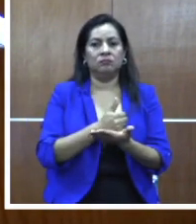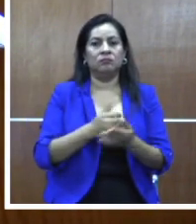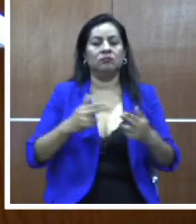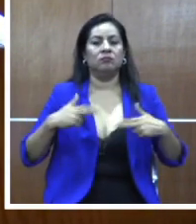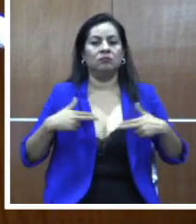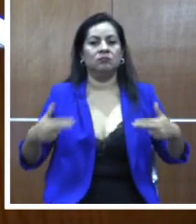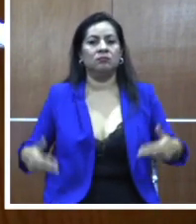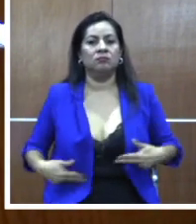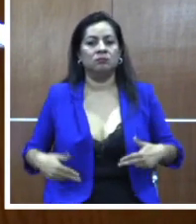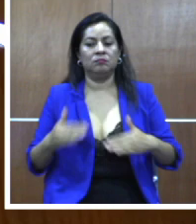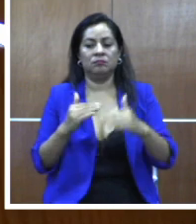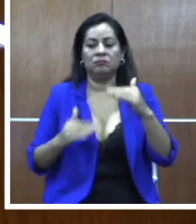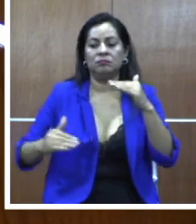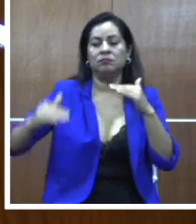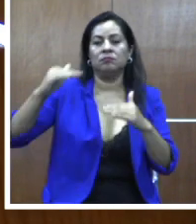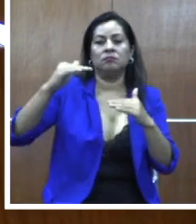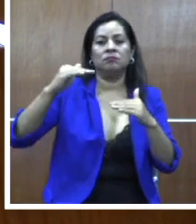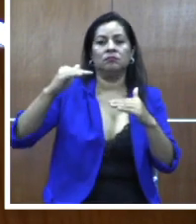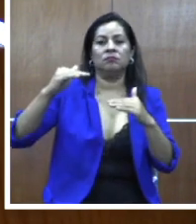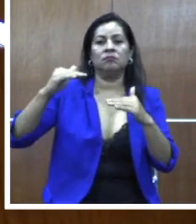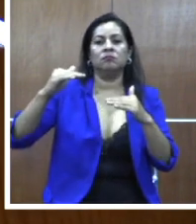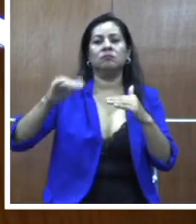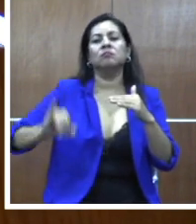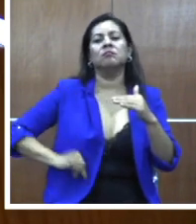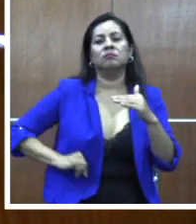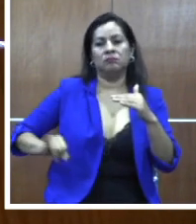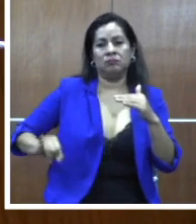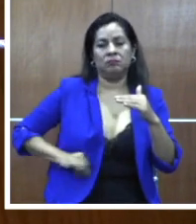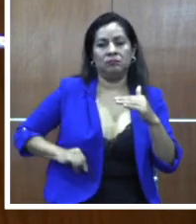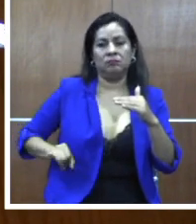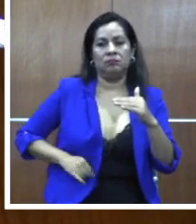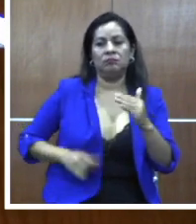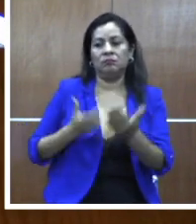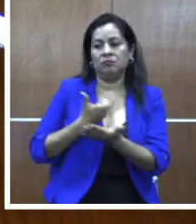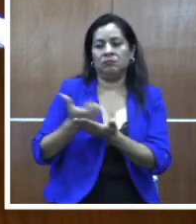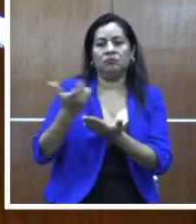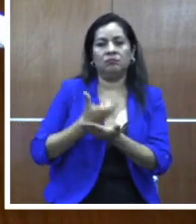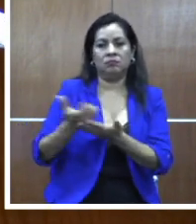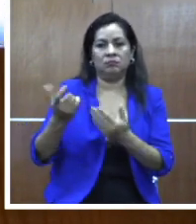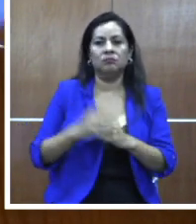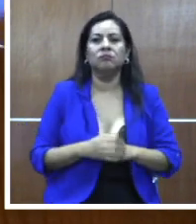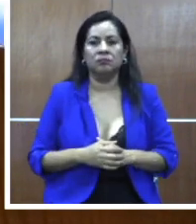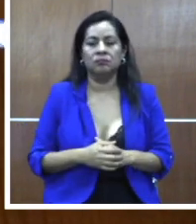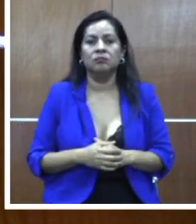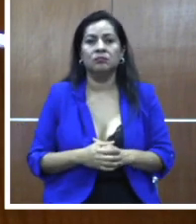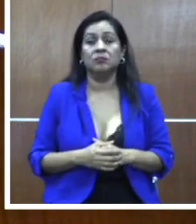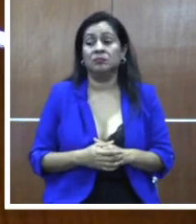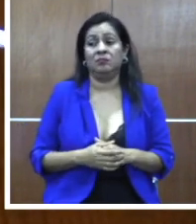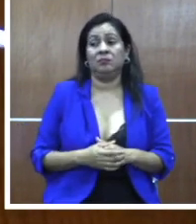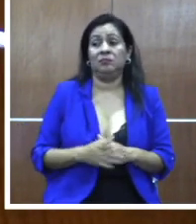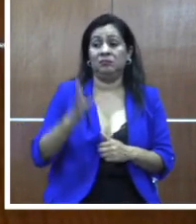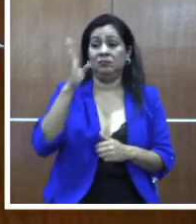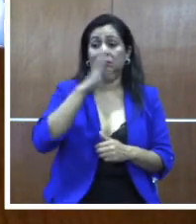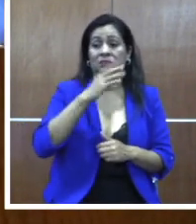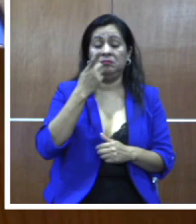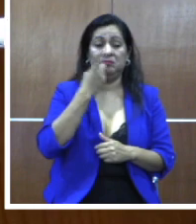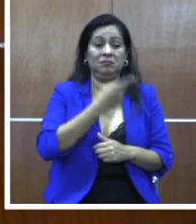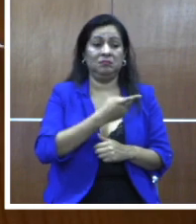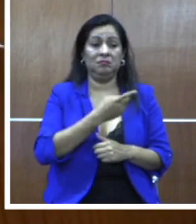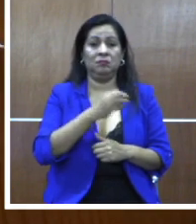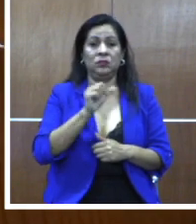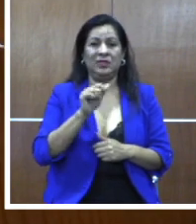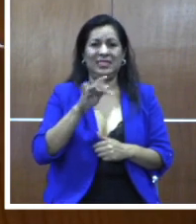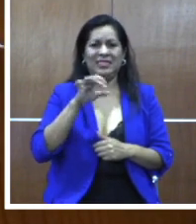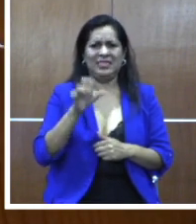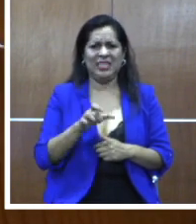humano por encima del mercado, por encima del dinero. Quienes malinterpretan a